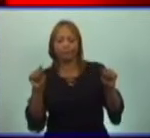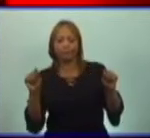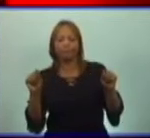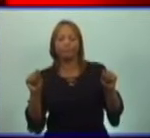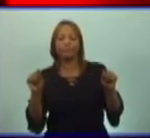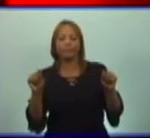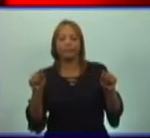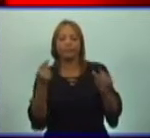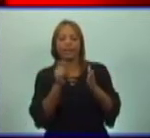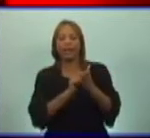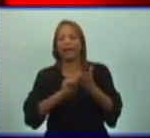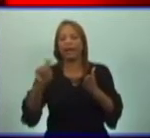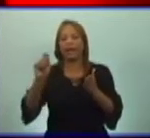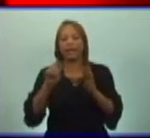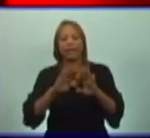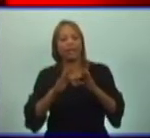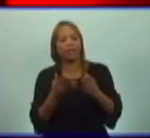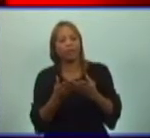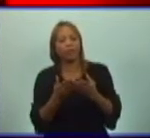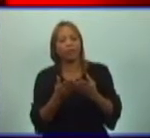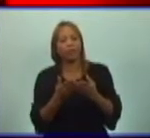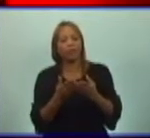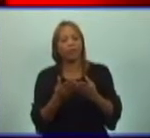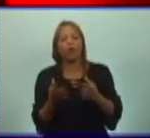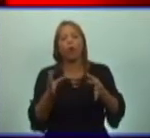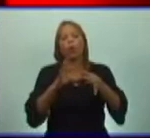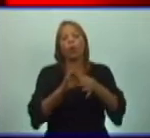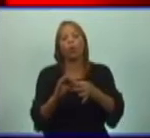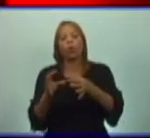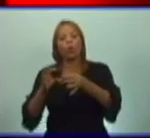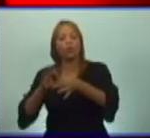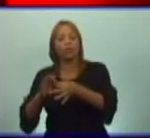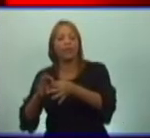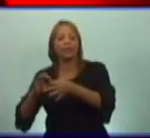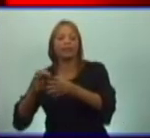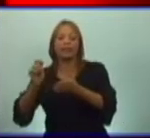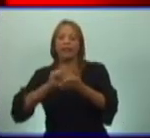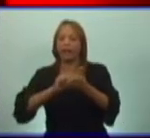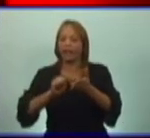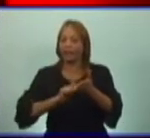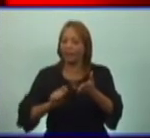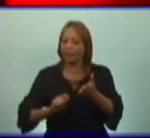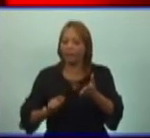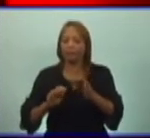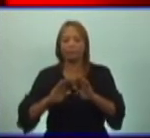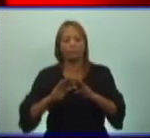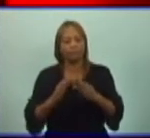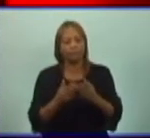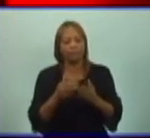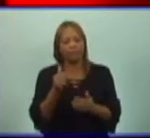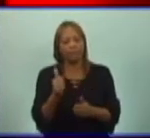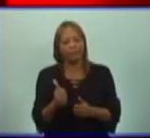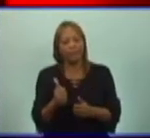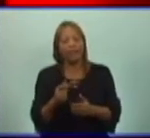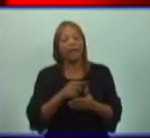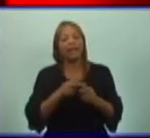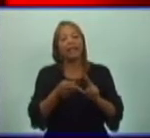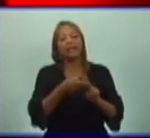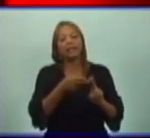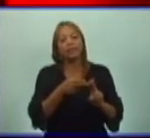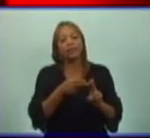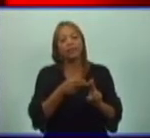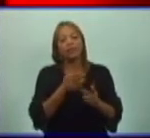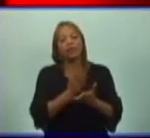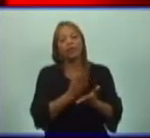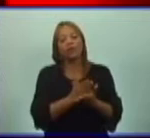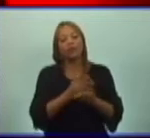la calidad en las ideas, la concordancia al escribir. En la asignatura Educación Artística